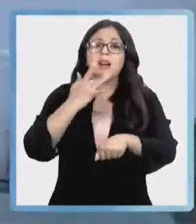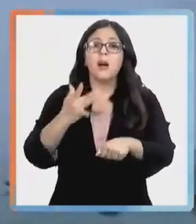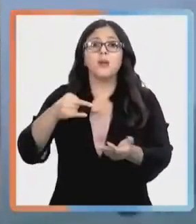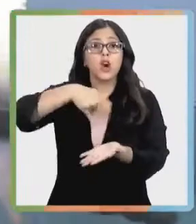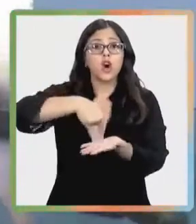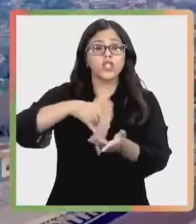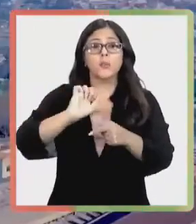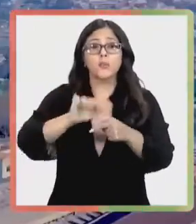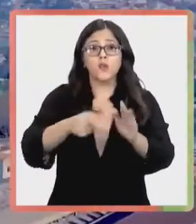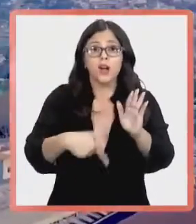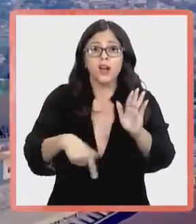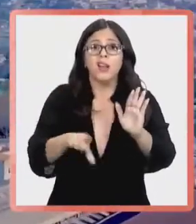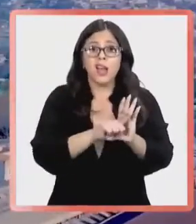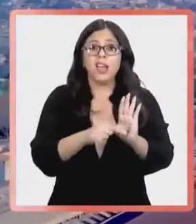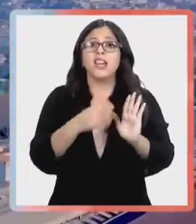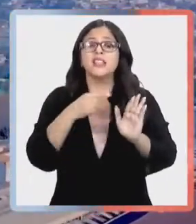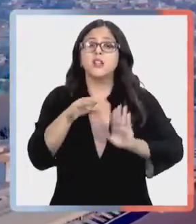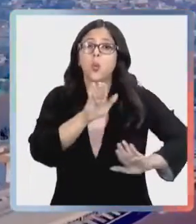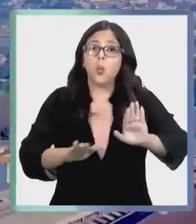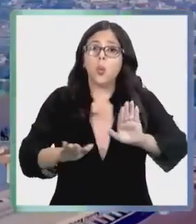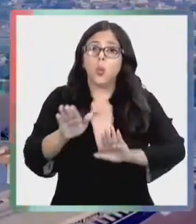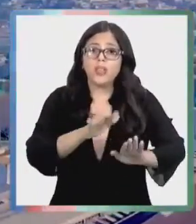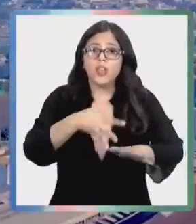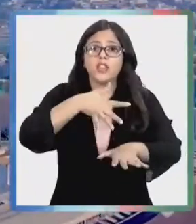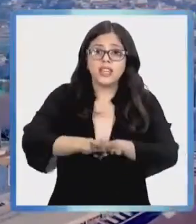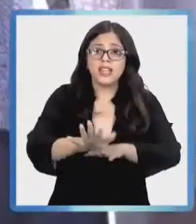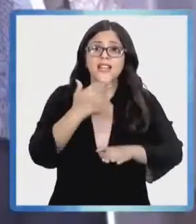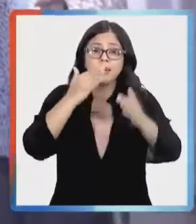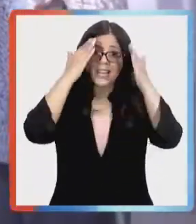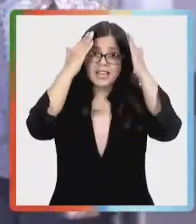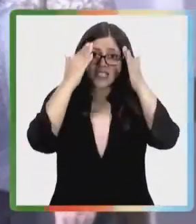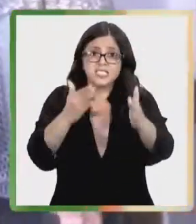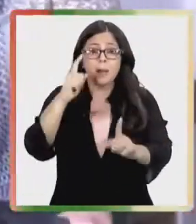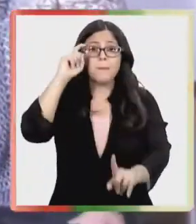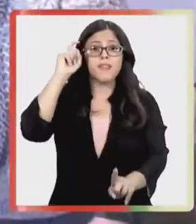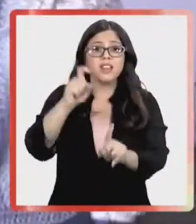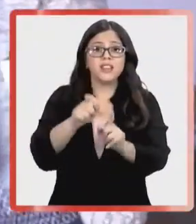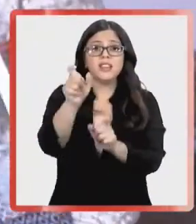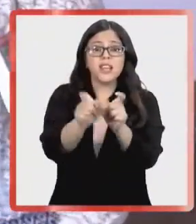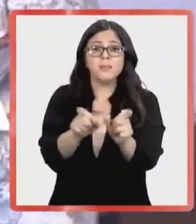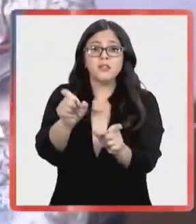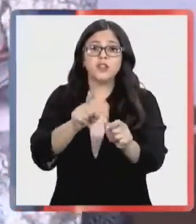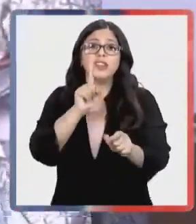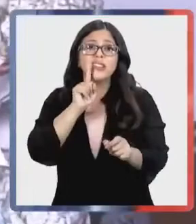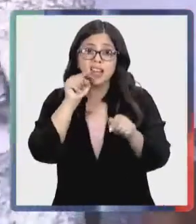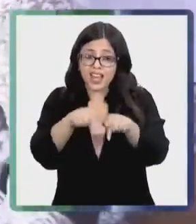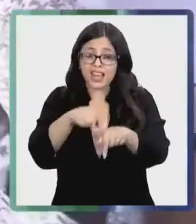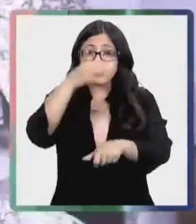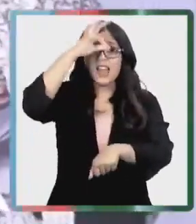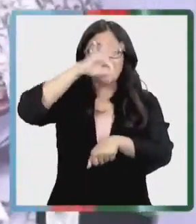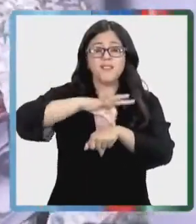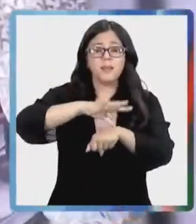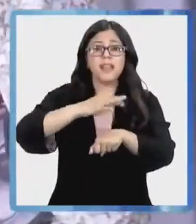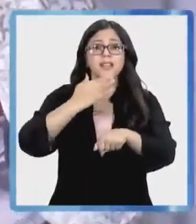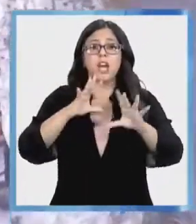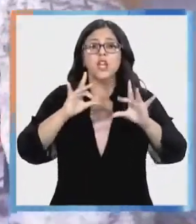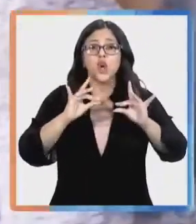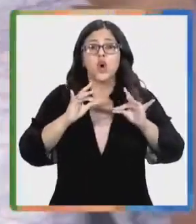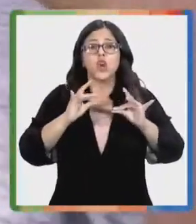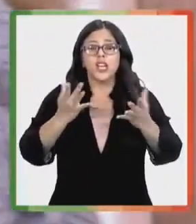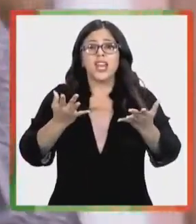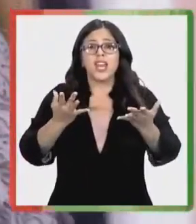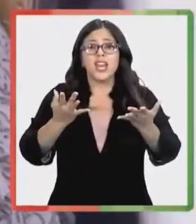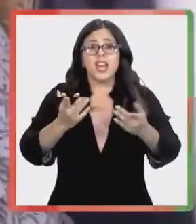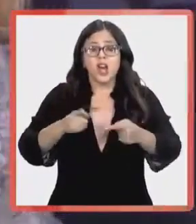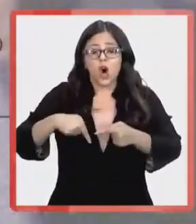semana el Congreso aprobó una ley que garantiza el cuidado integral y la atención preferente de los pacientes que tienen fibromialgia y dolores